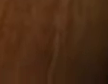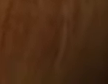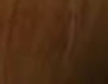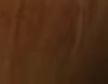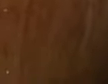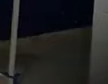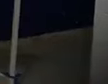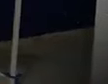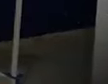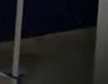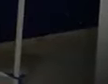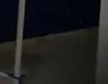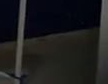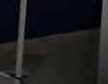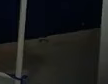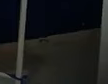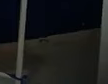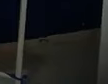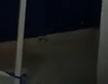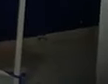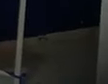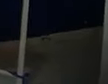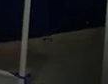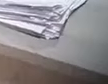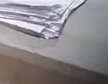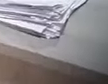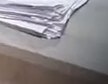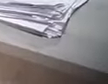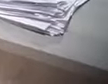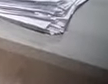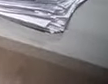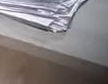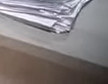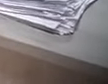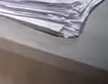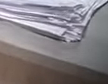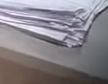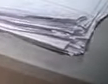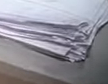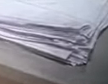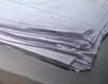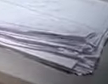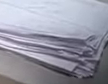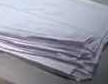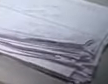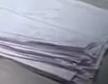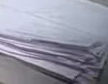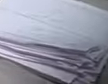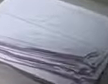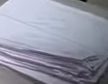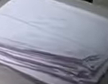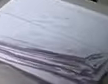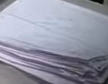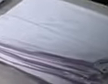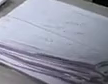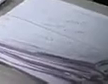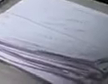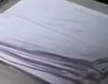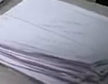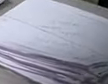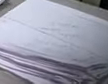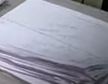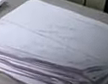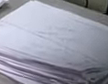los usuarios en los diferentes ámbitos de atención en estas especialidades. En la vigencia 2022, se generaron